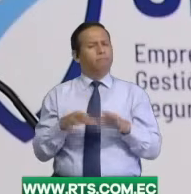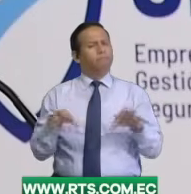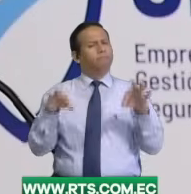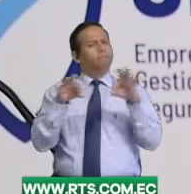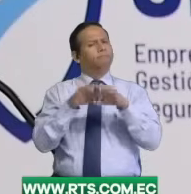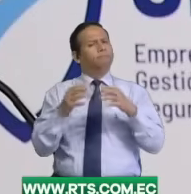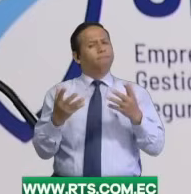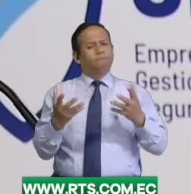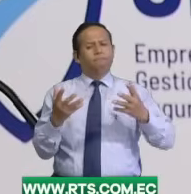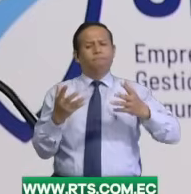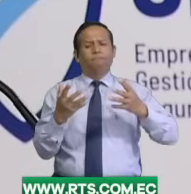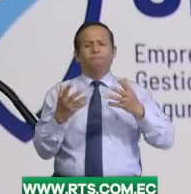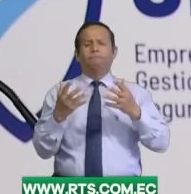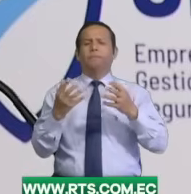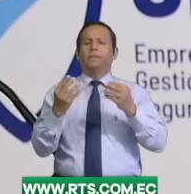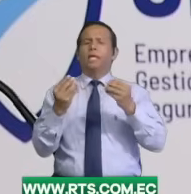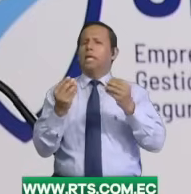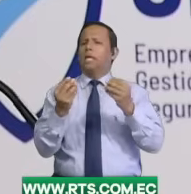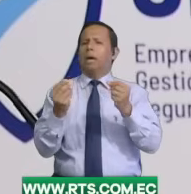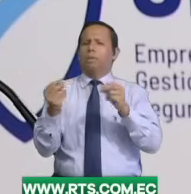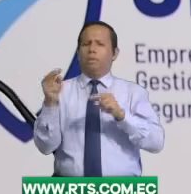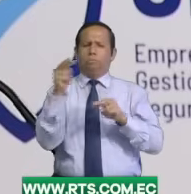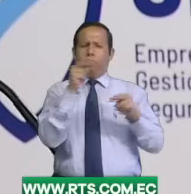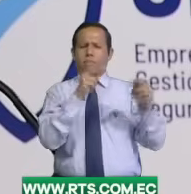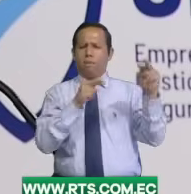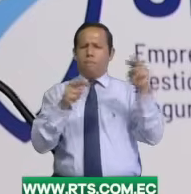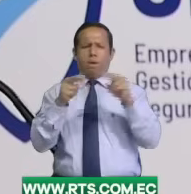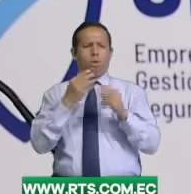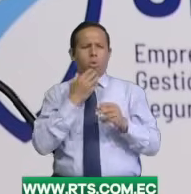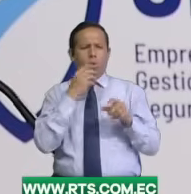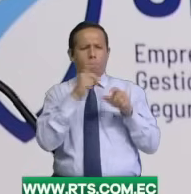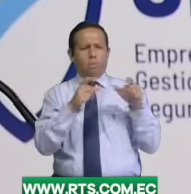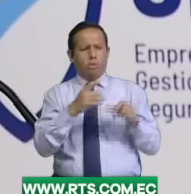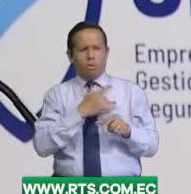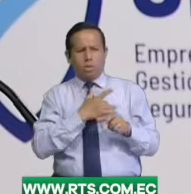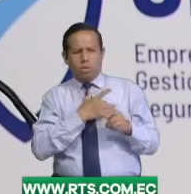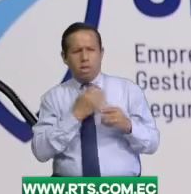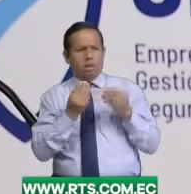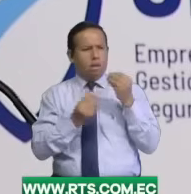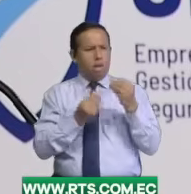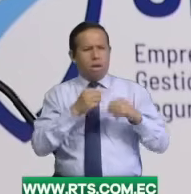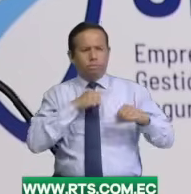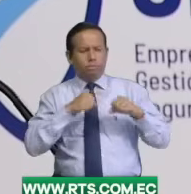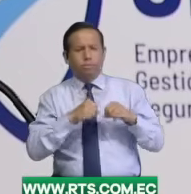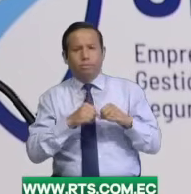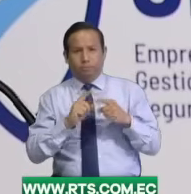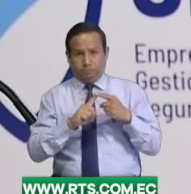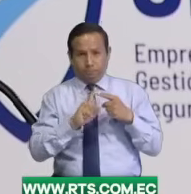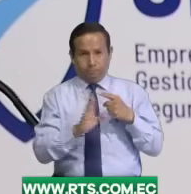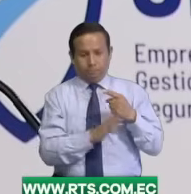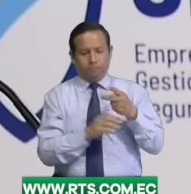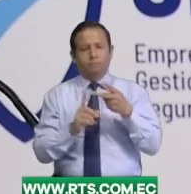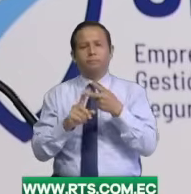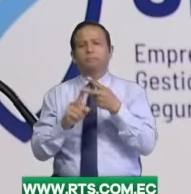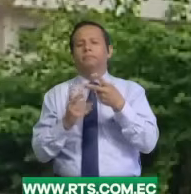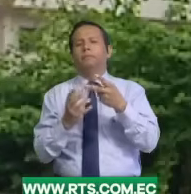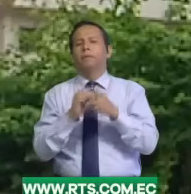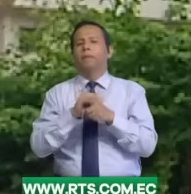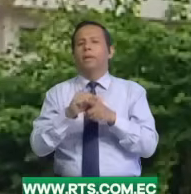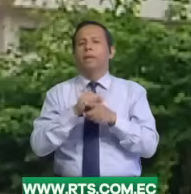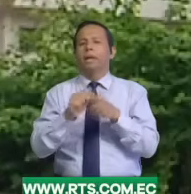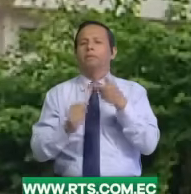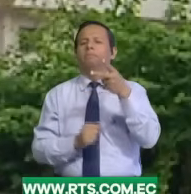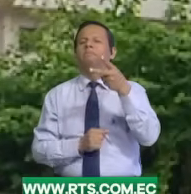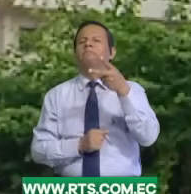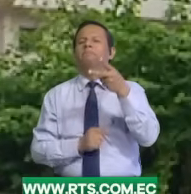justamente una evacuación rápida, precisa, directa y segura. El segundo escenario que se va a manejar, que